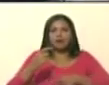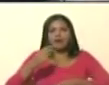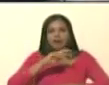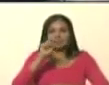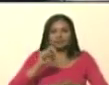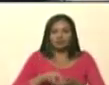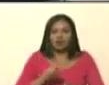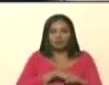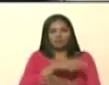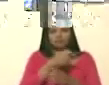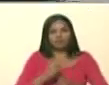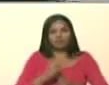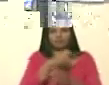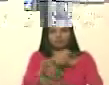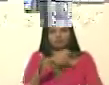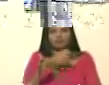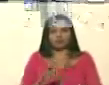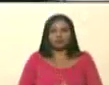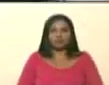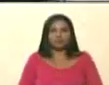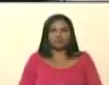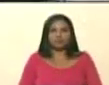fuerte y creciente